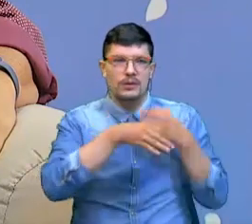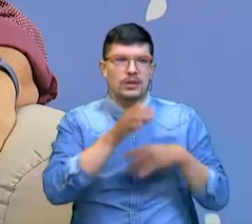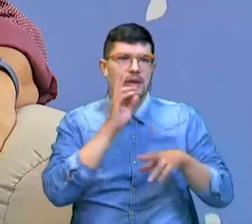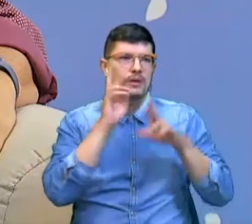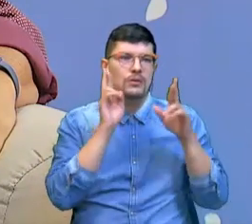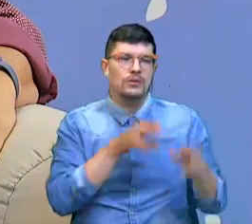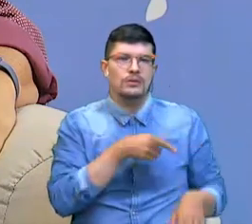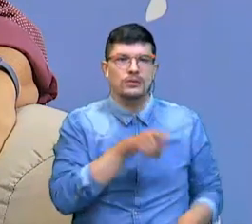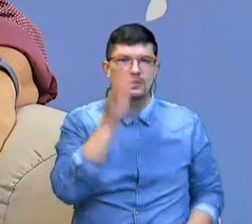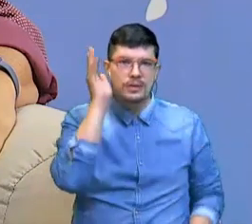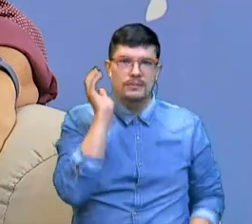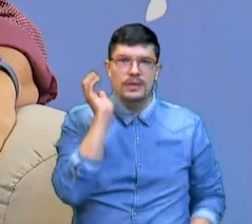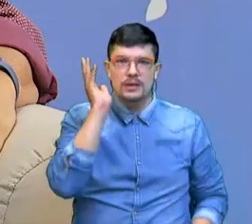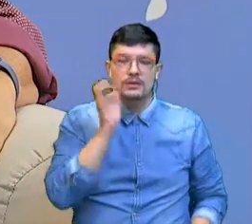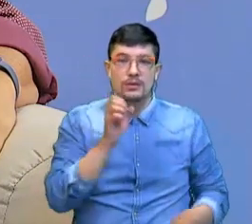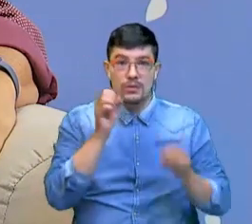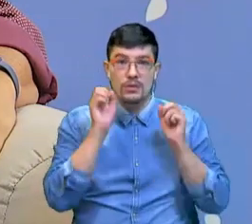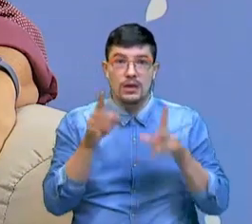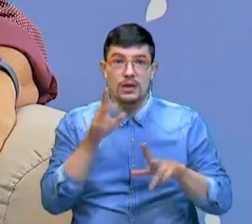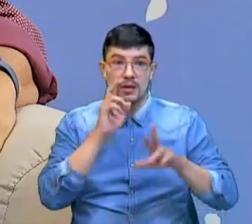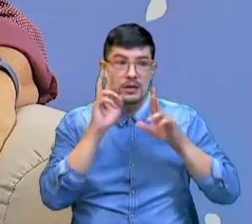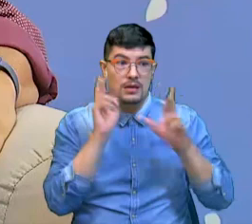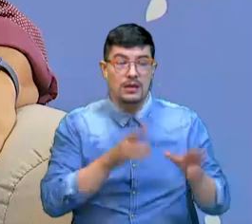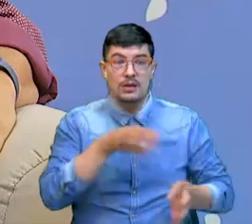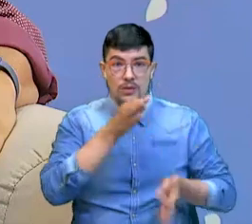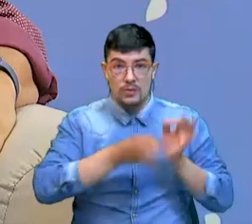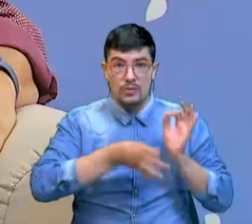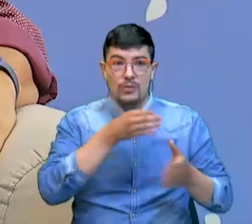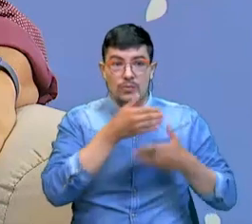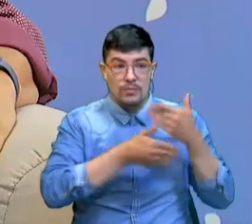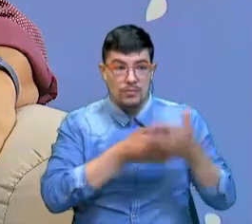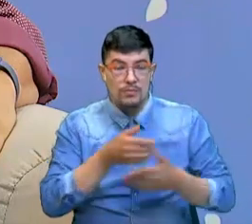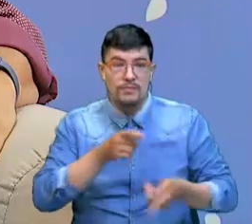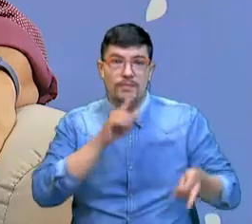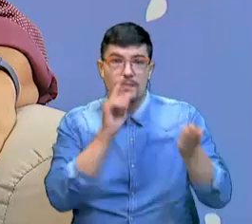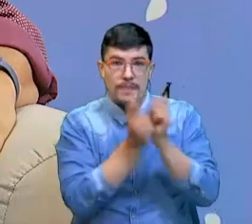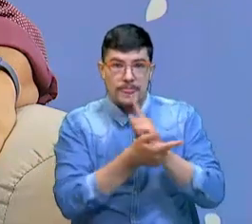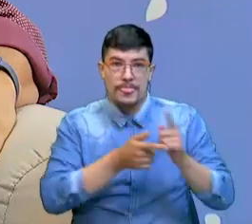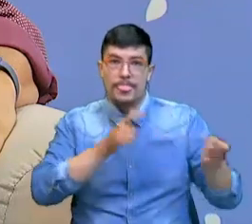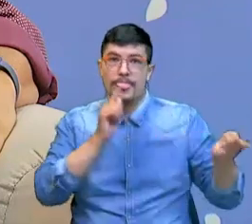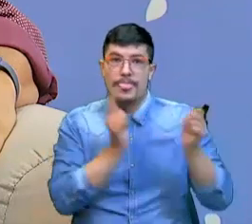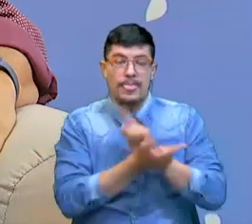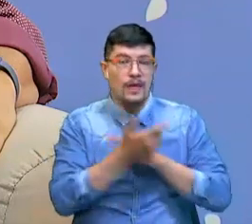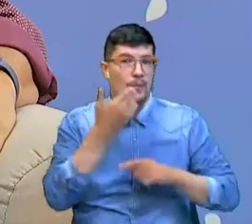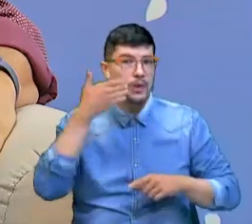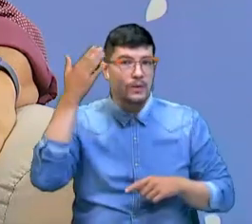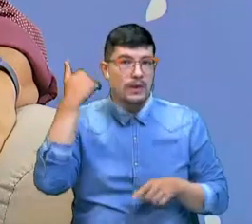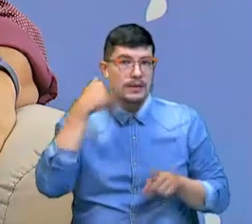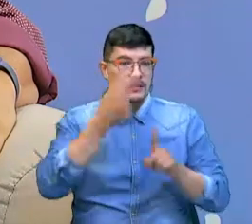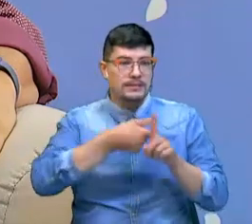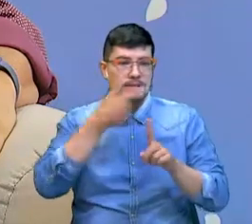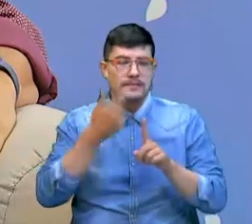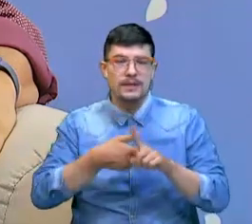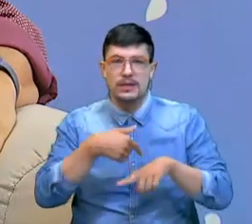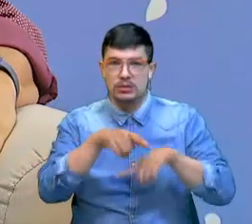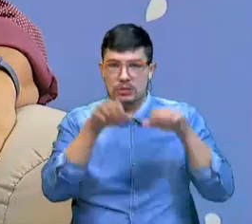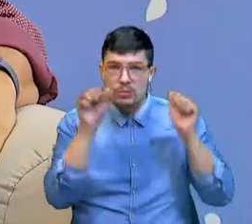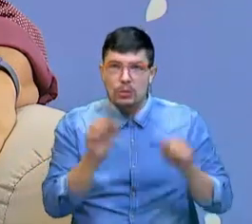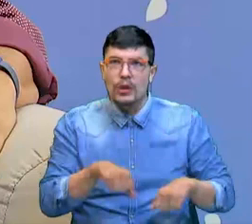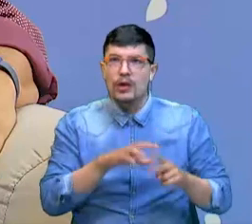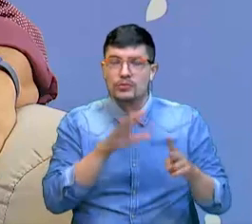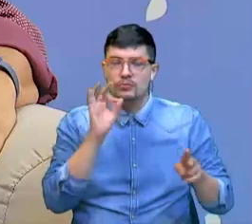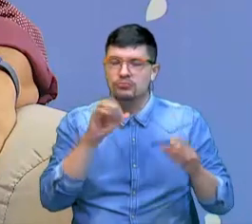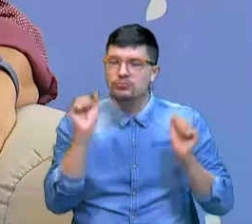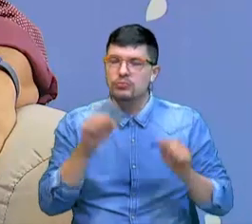reconozca la pensión. La jurisprudencia ha venido teniendo unas variaciones en los últimos meses y ya esta